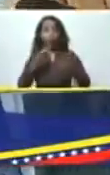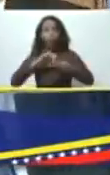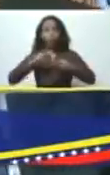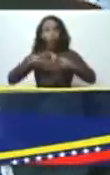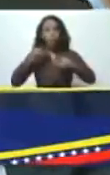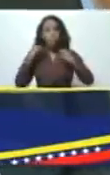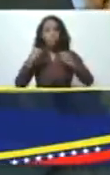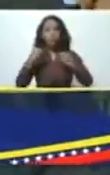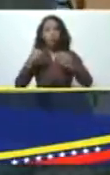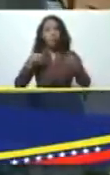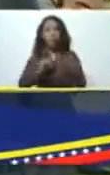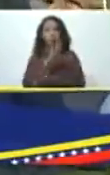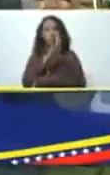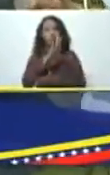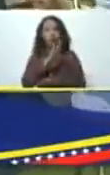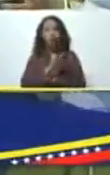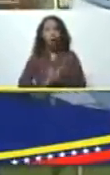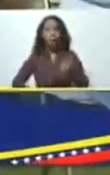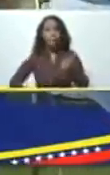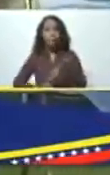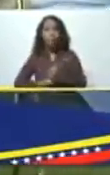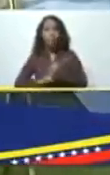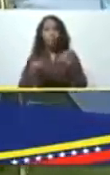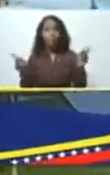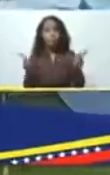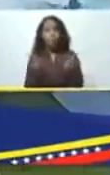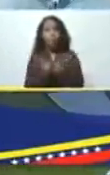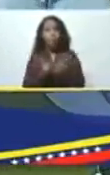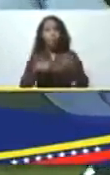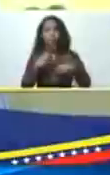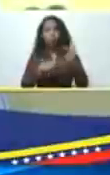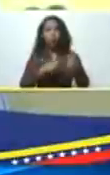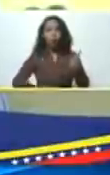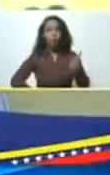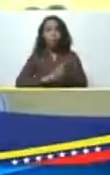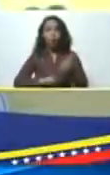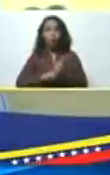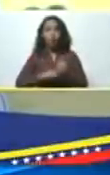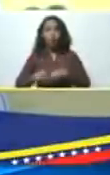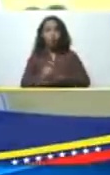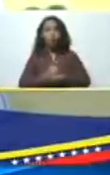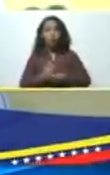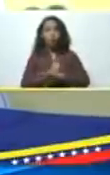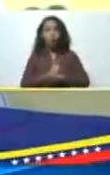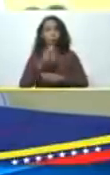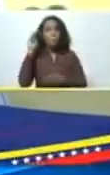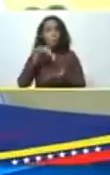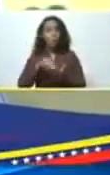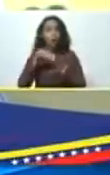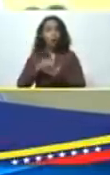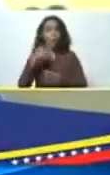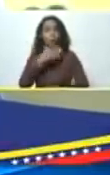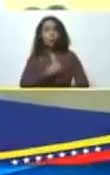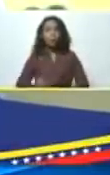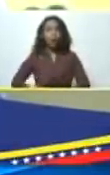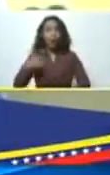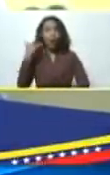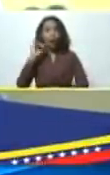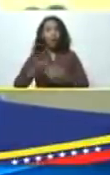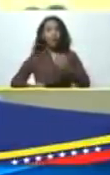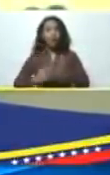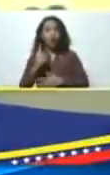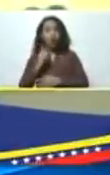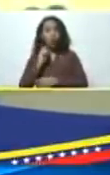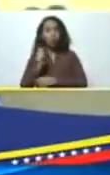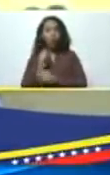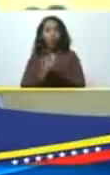para impulsar a los pequeños productores con apoyo de la gobernación. En Miranda, presidente, hay un fondo de financiamiento al sector